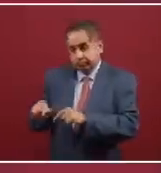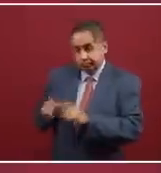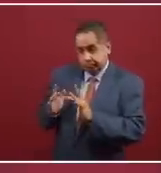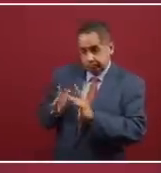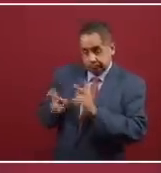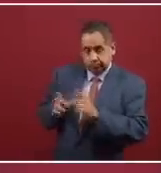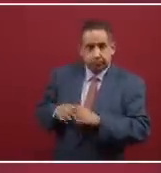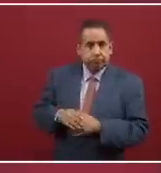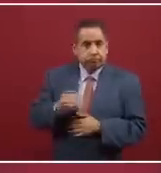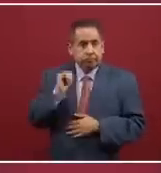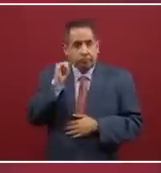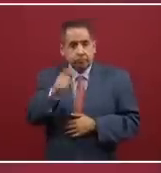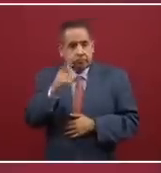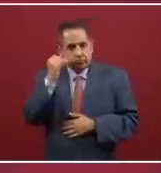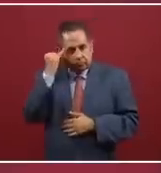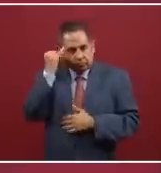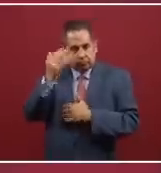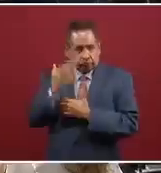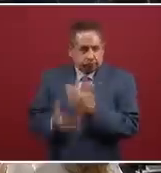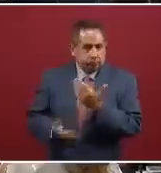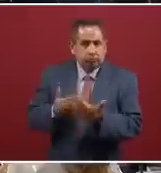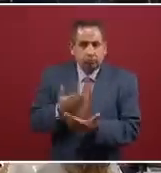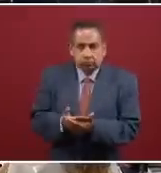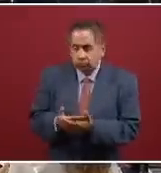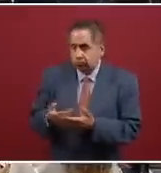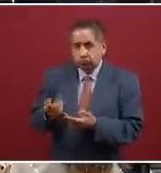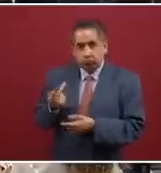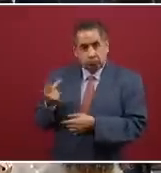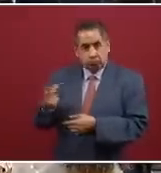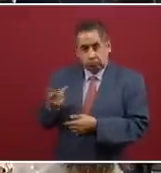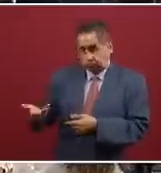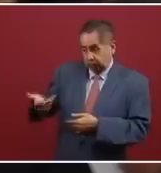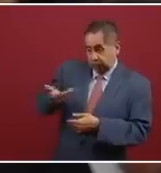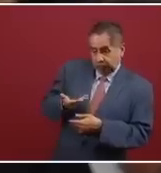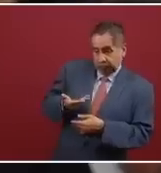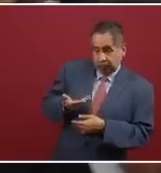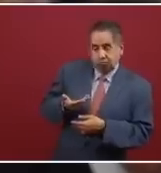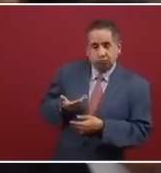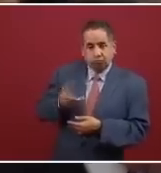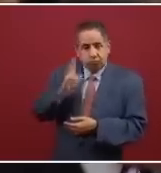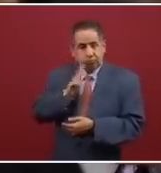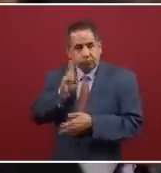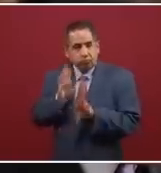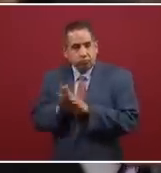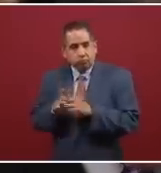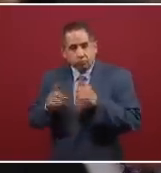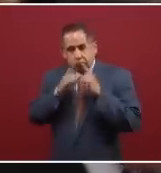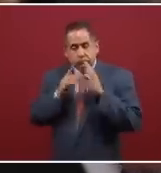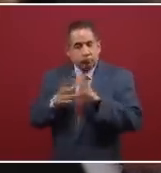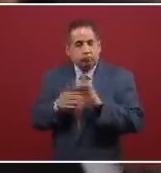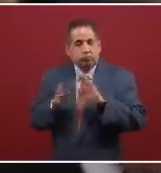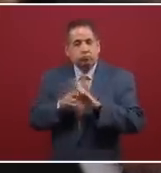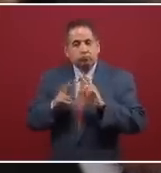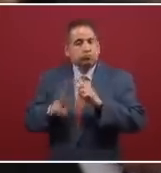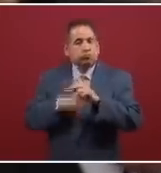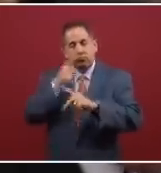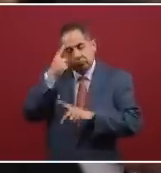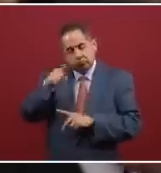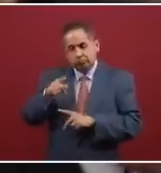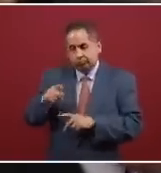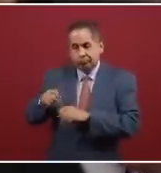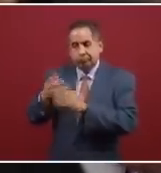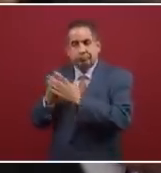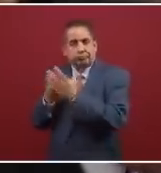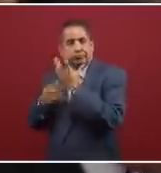tienen alguna propuesta ya que le hayan hecho estos países expulsores para poder frenar